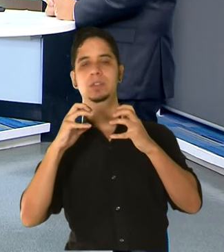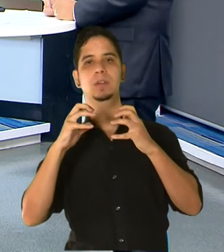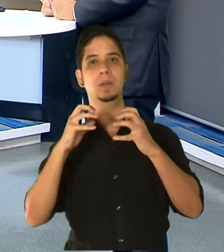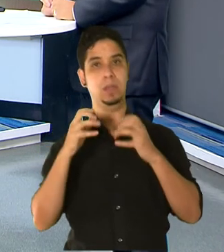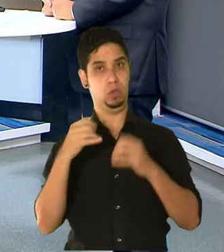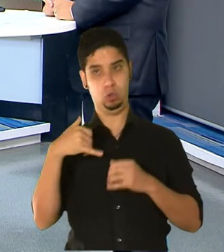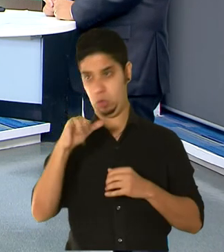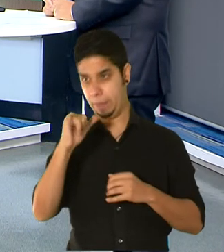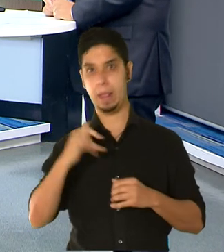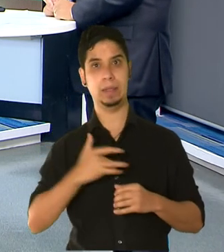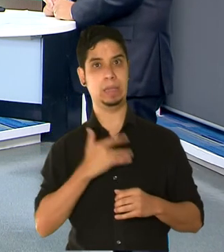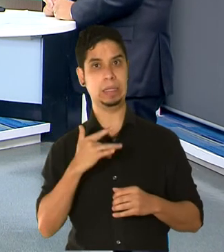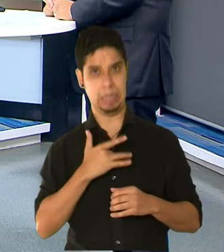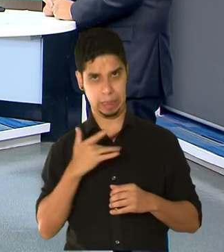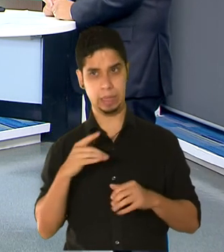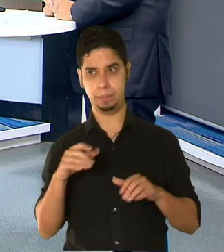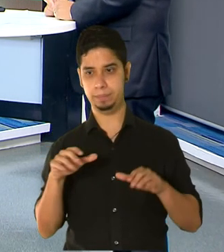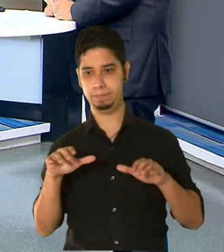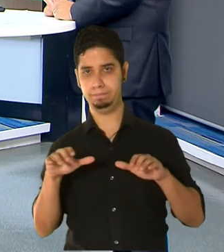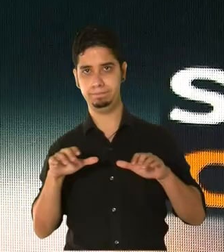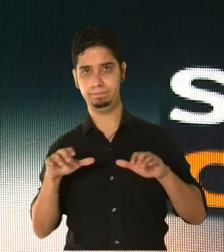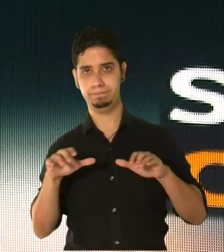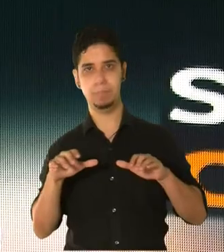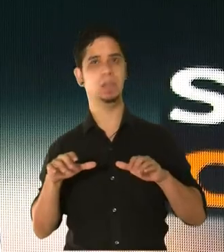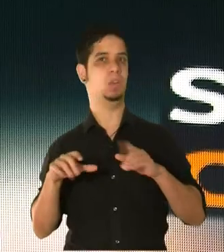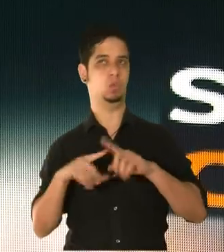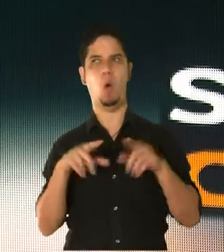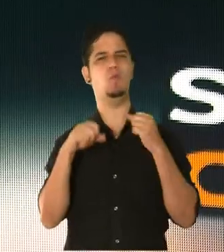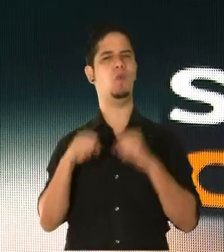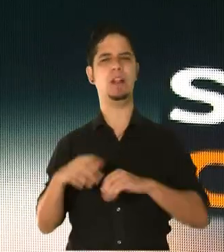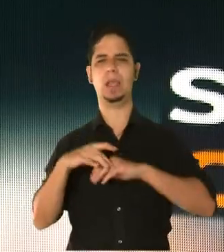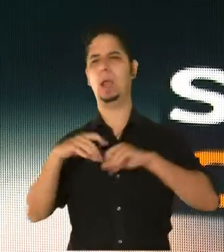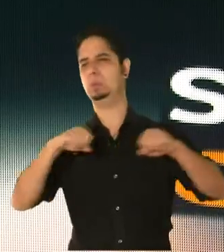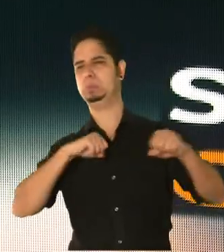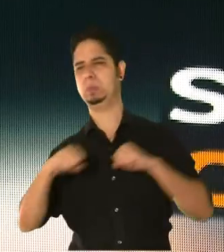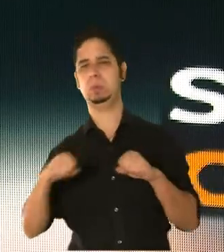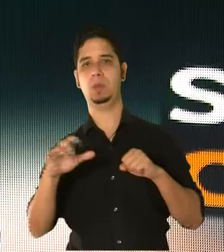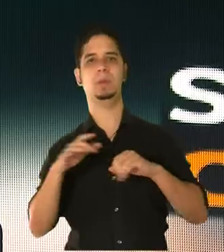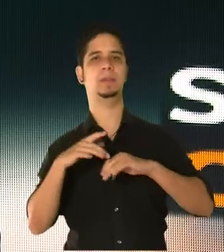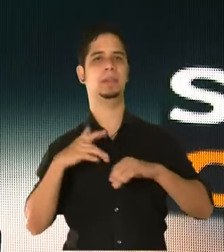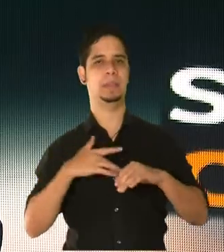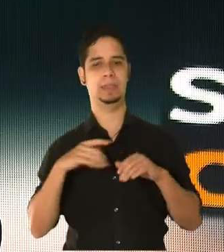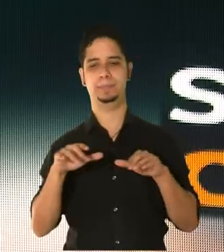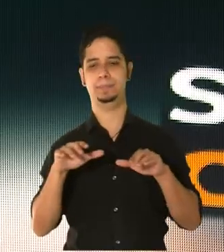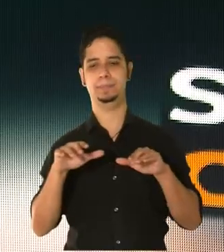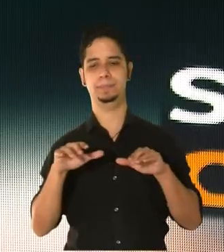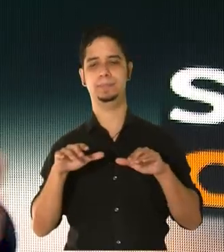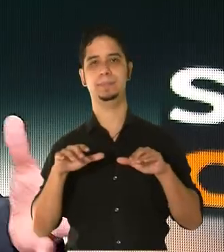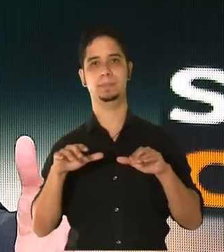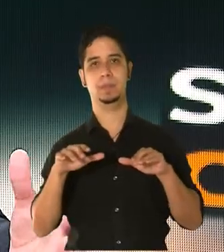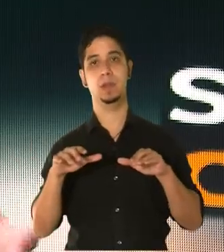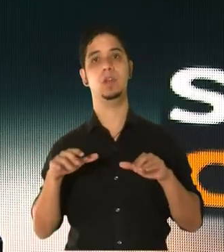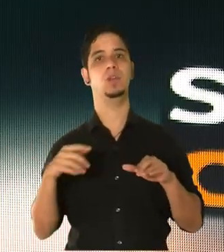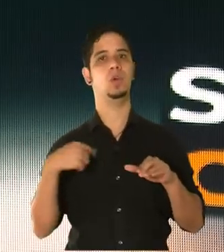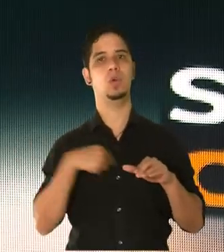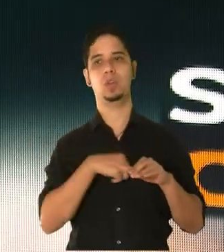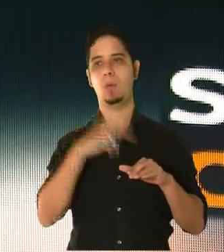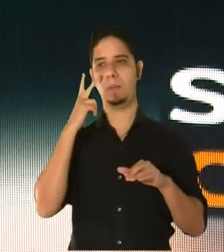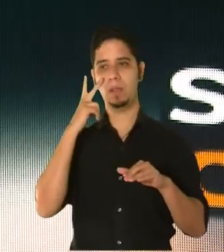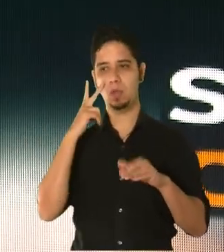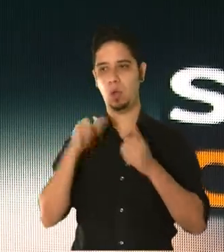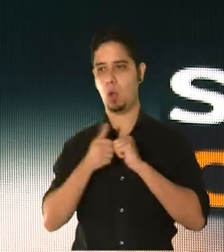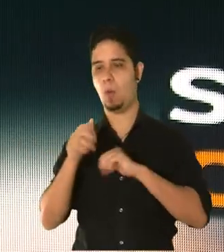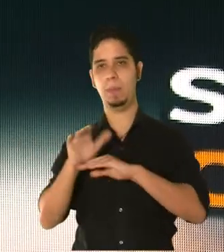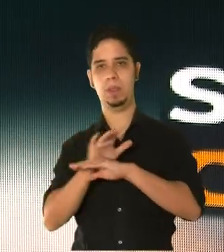principio del año pasado pero si todavía existe y pues estamos trabajando con ingenieros de estructuras y ver cómo podemos movernos a otros sitios por